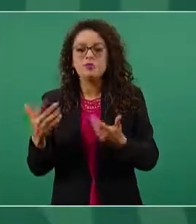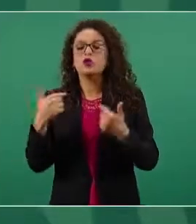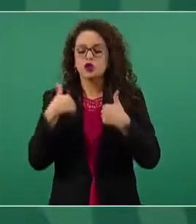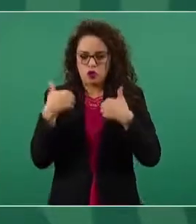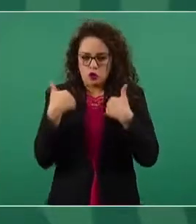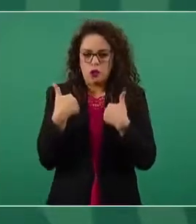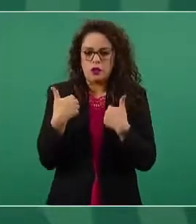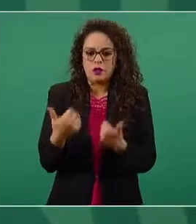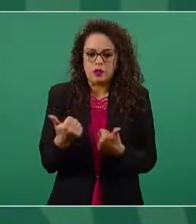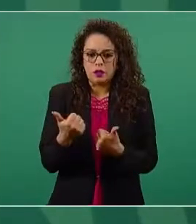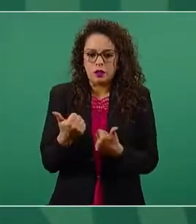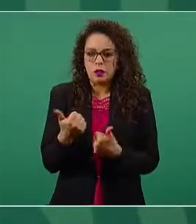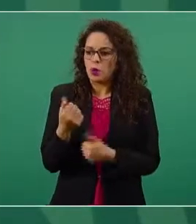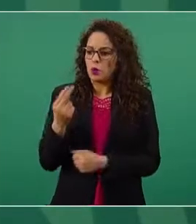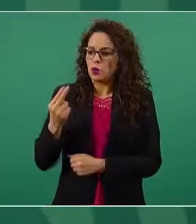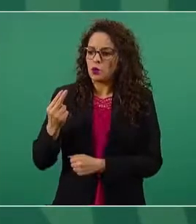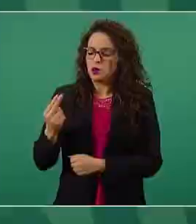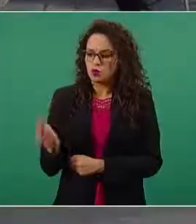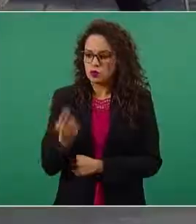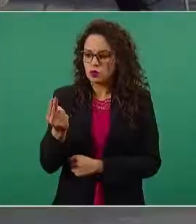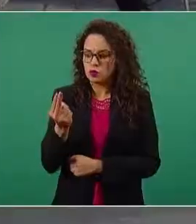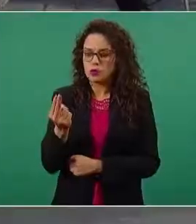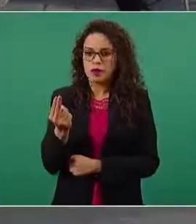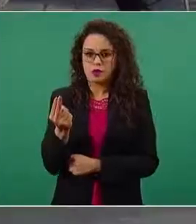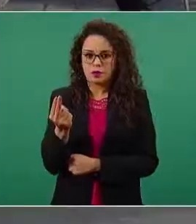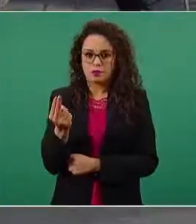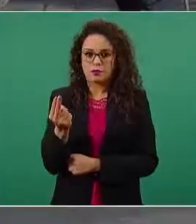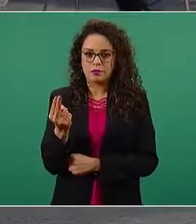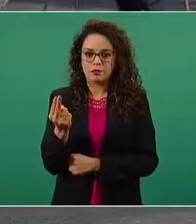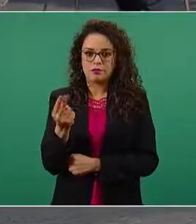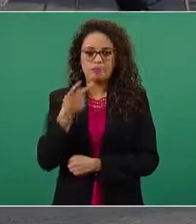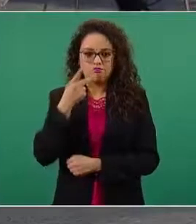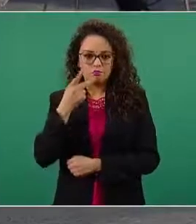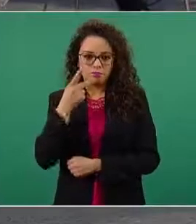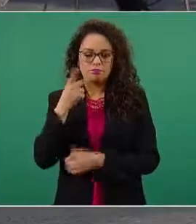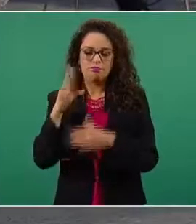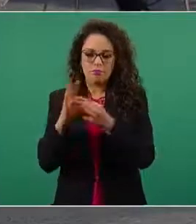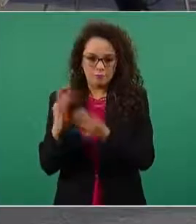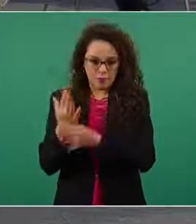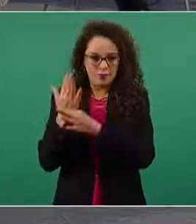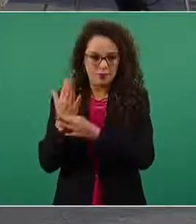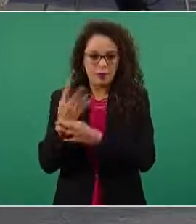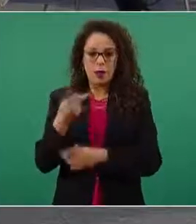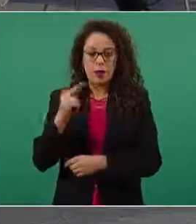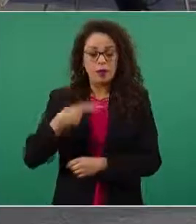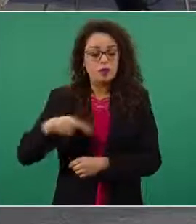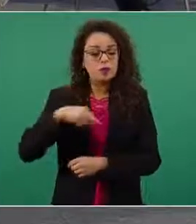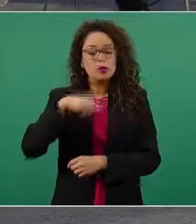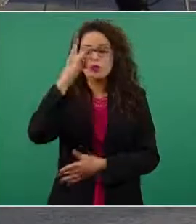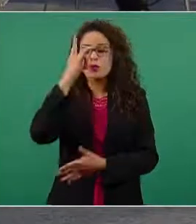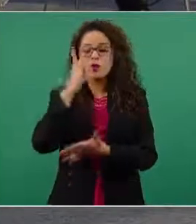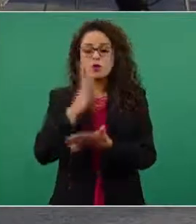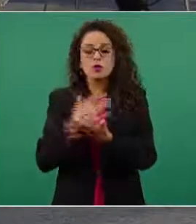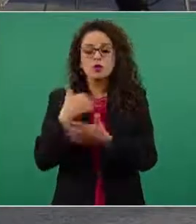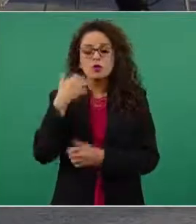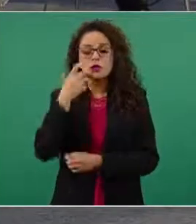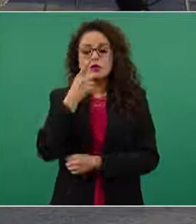ustedes. Nuestro único planteamiento es que ahí no hay agua